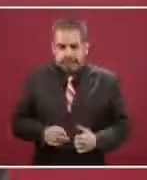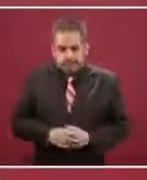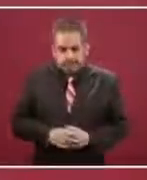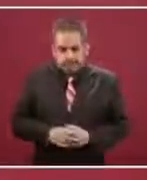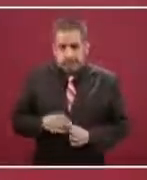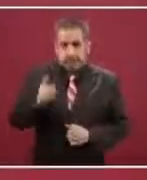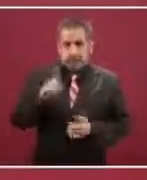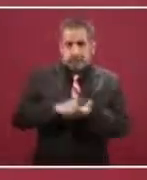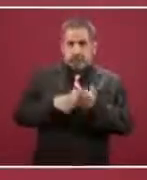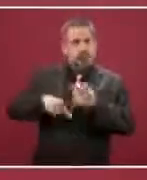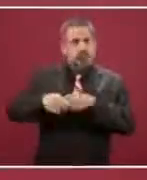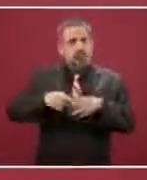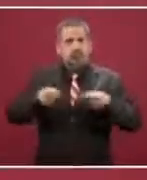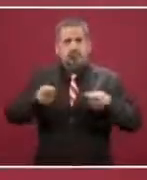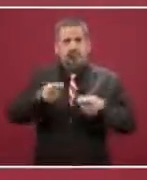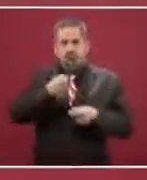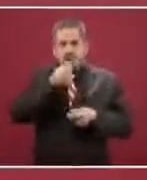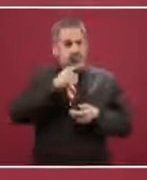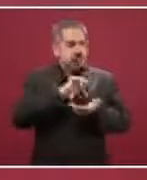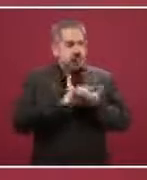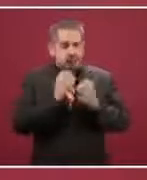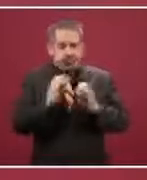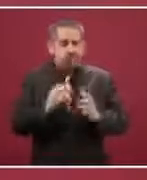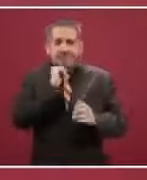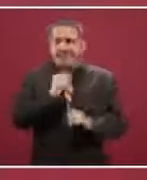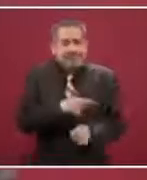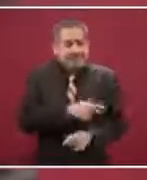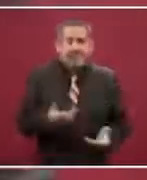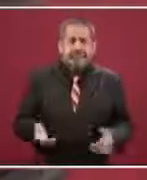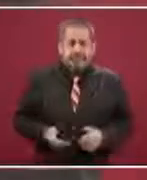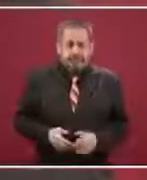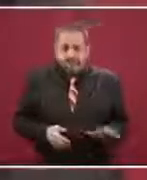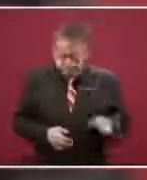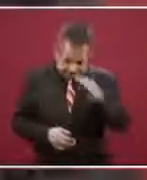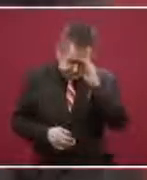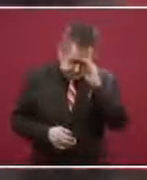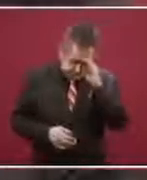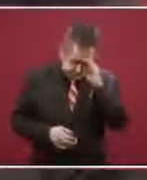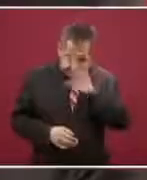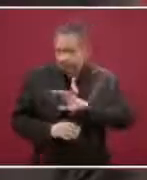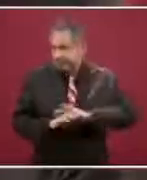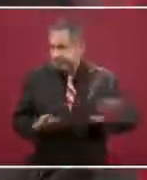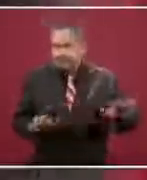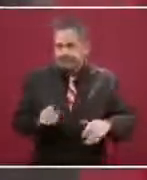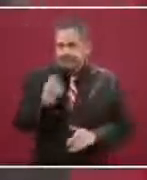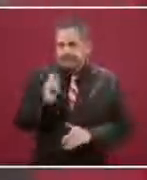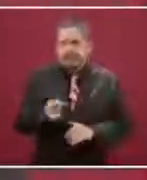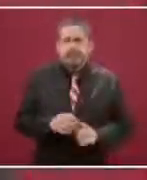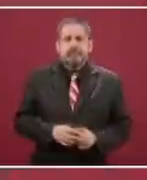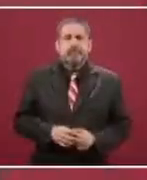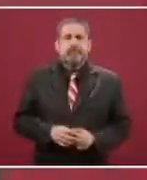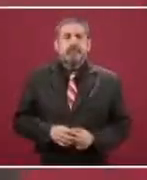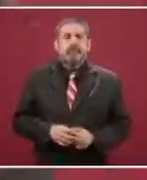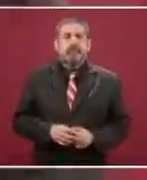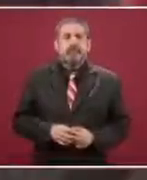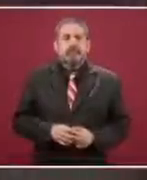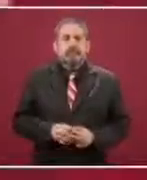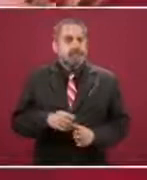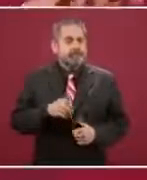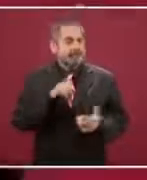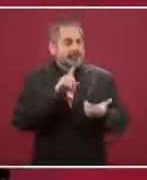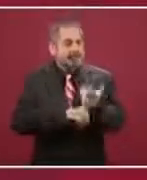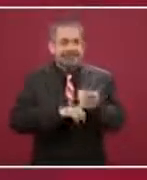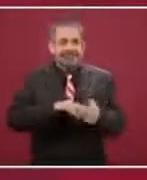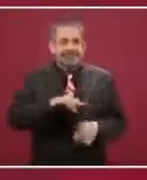en el manejo de los medicamentos. Entonces, ¿qué hacer? Bueno, vamos a desinfectar,